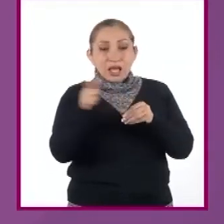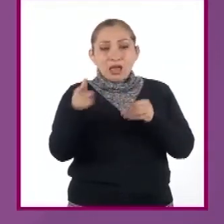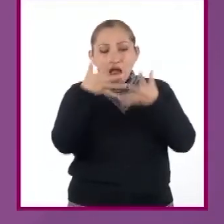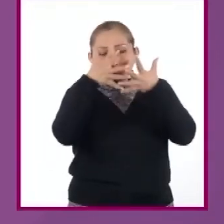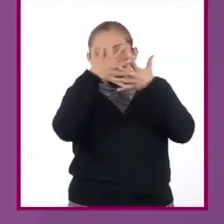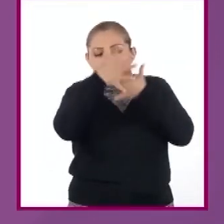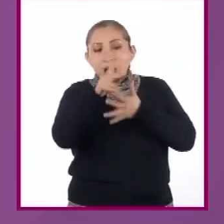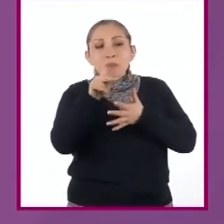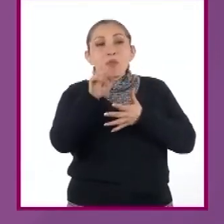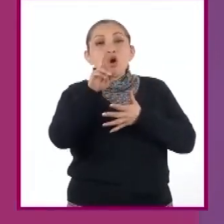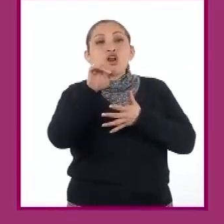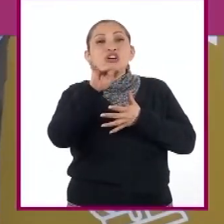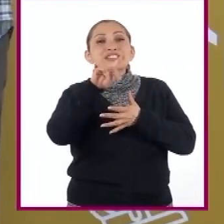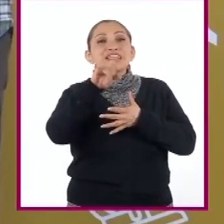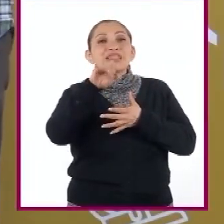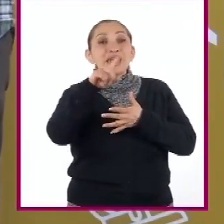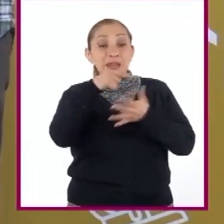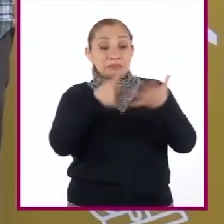porosidad.